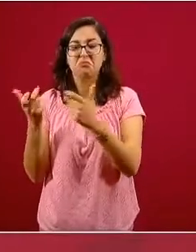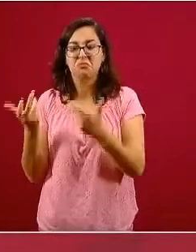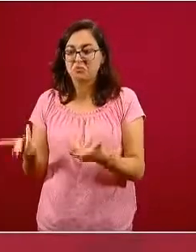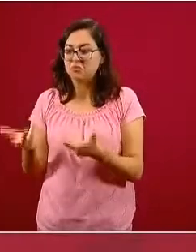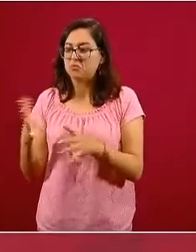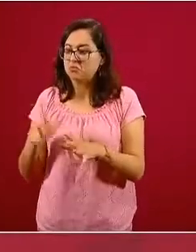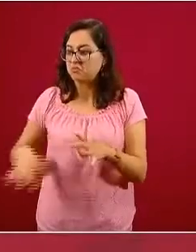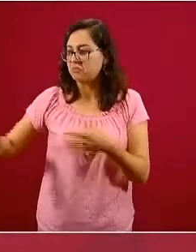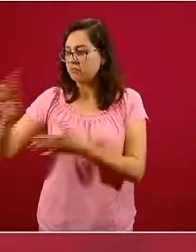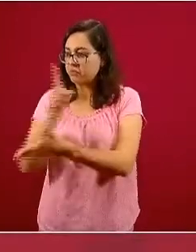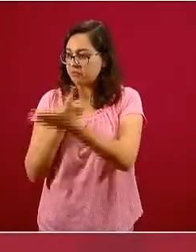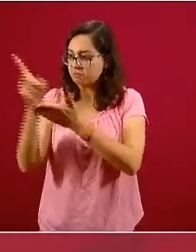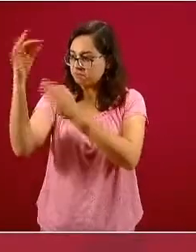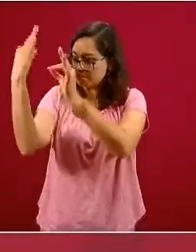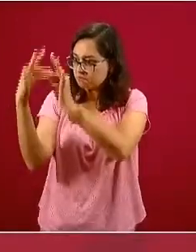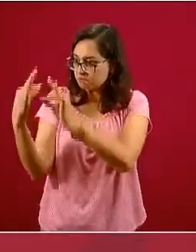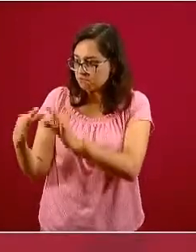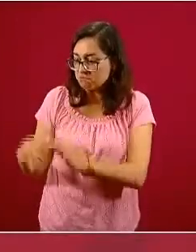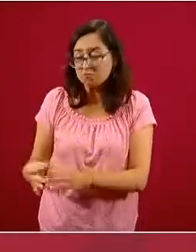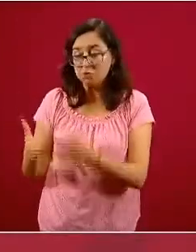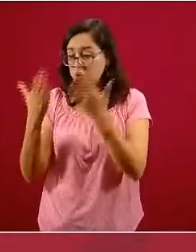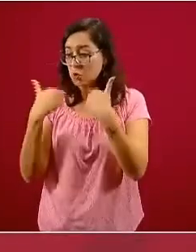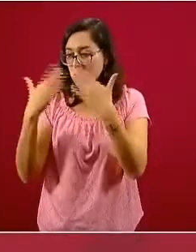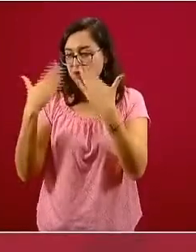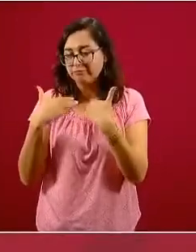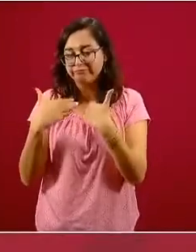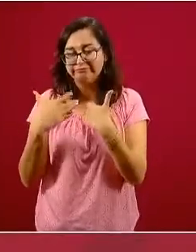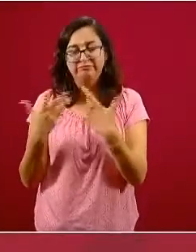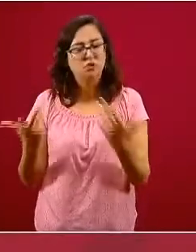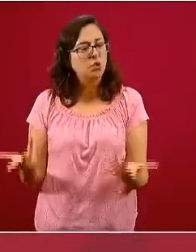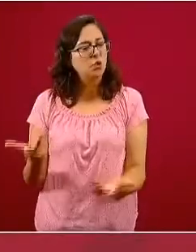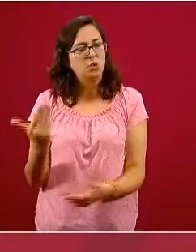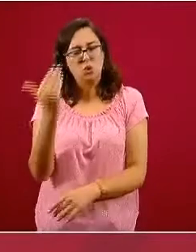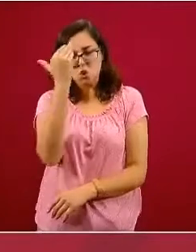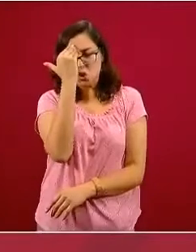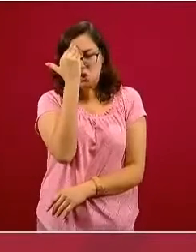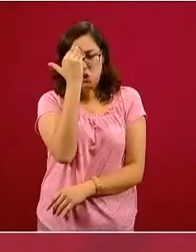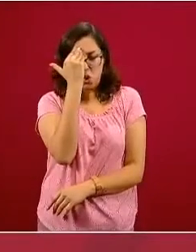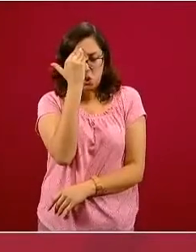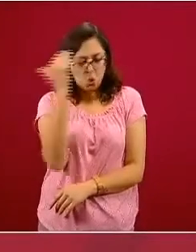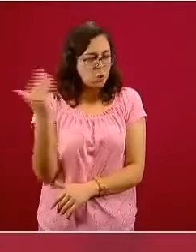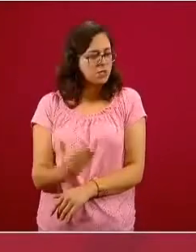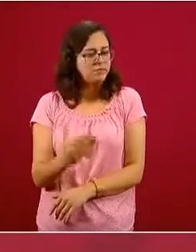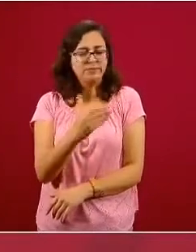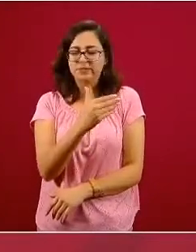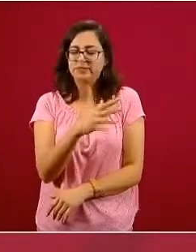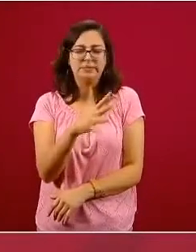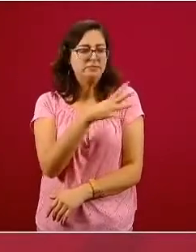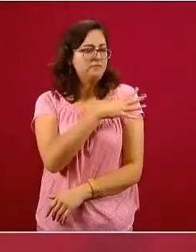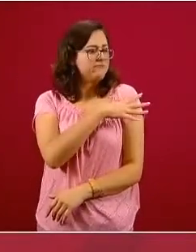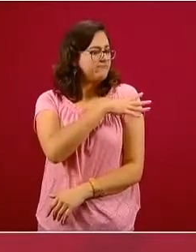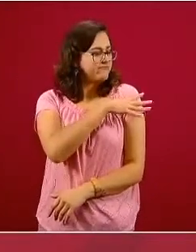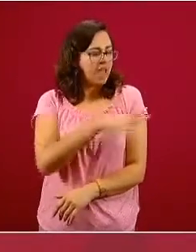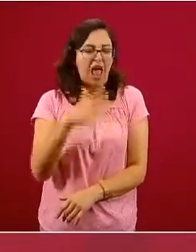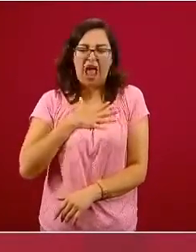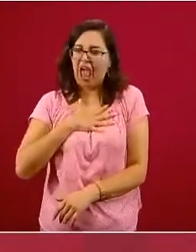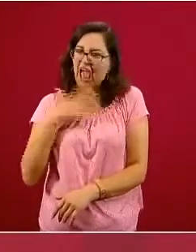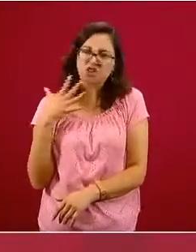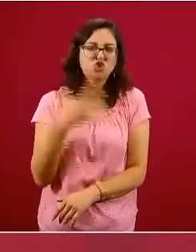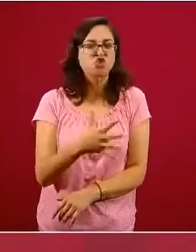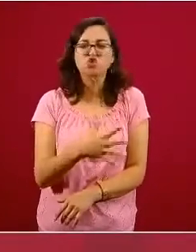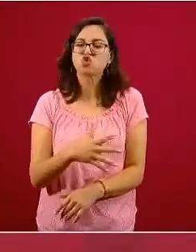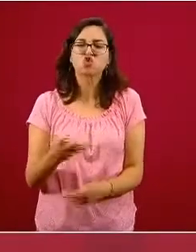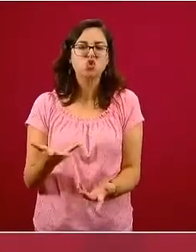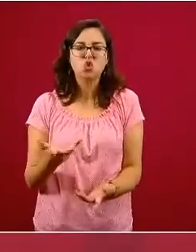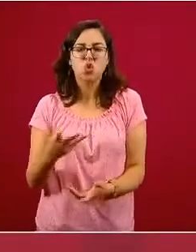el cumplimiento de derechos es en sí mismo una aberración de las sociedades, incluida la de México, y es